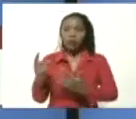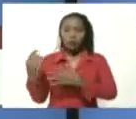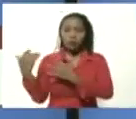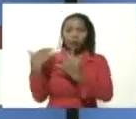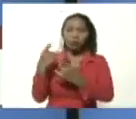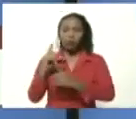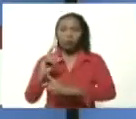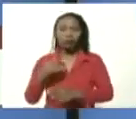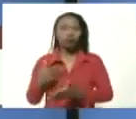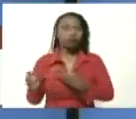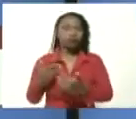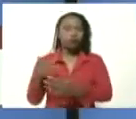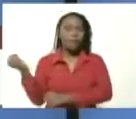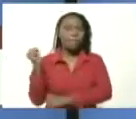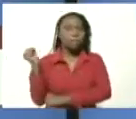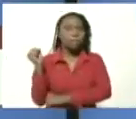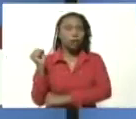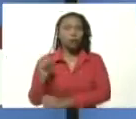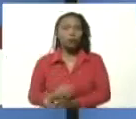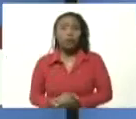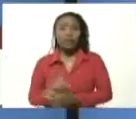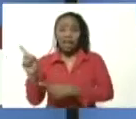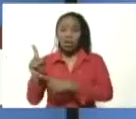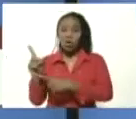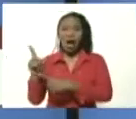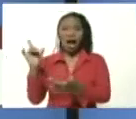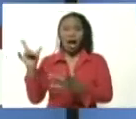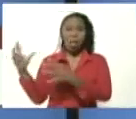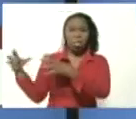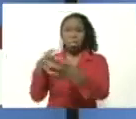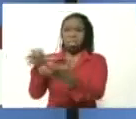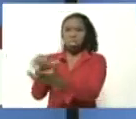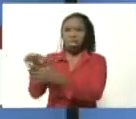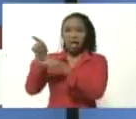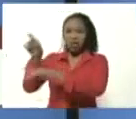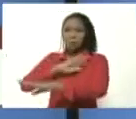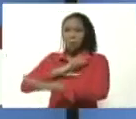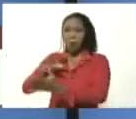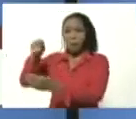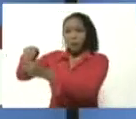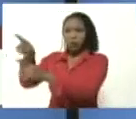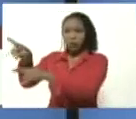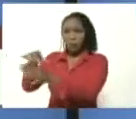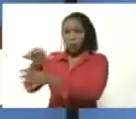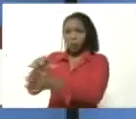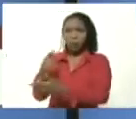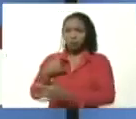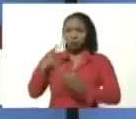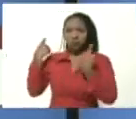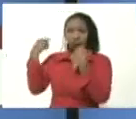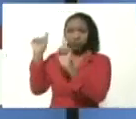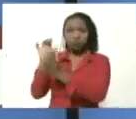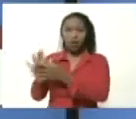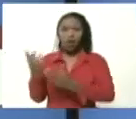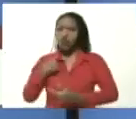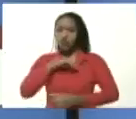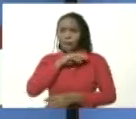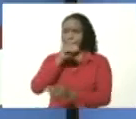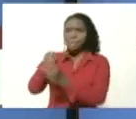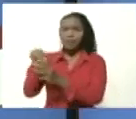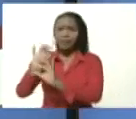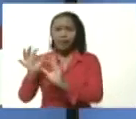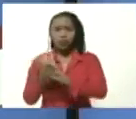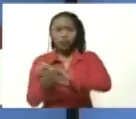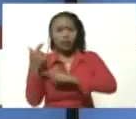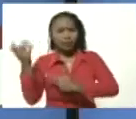están matando entre ellos, déjalos quietos, no nos metamos en esas peleas, nosotros no ganamos nada en esa